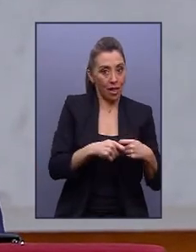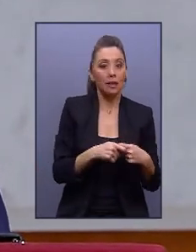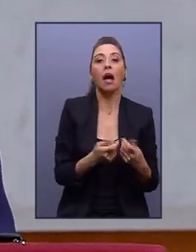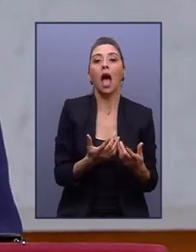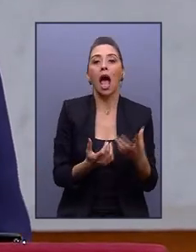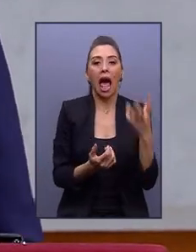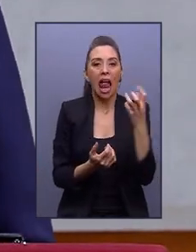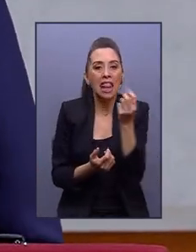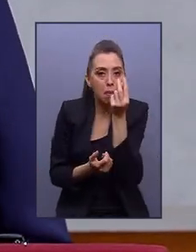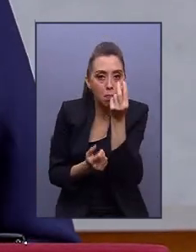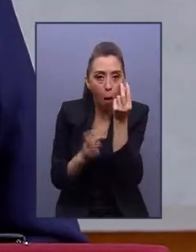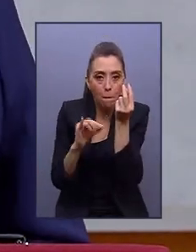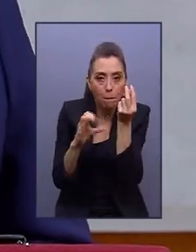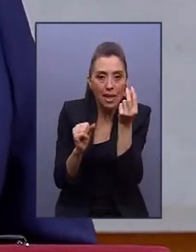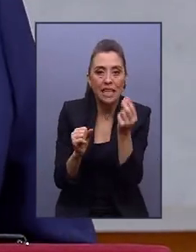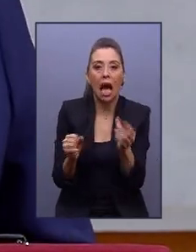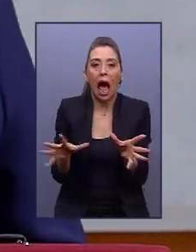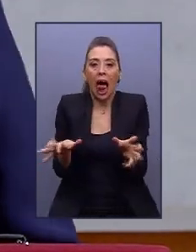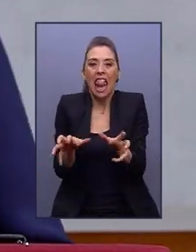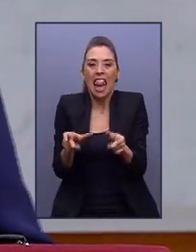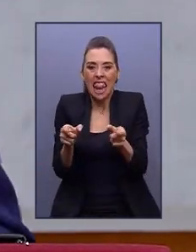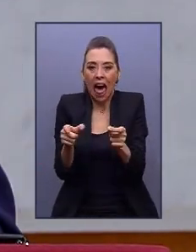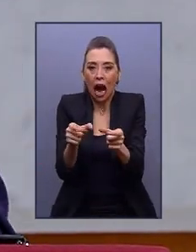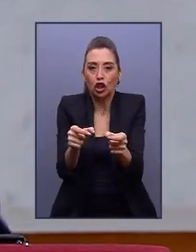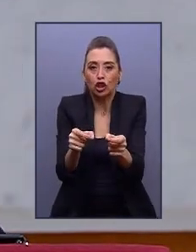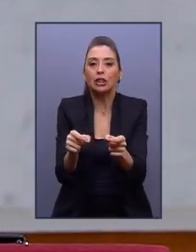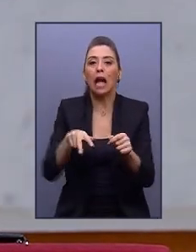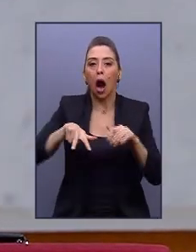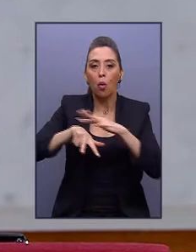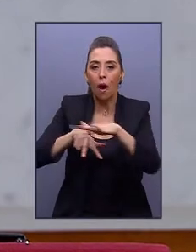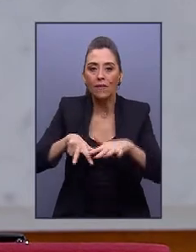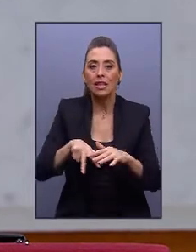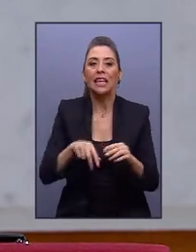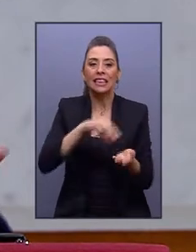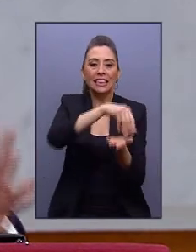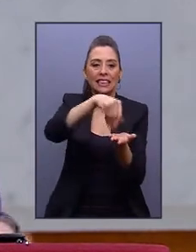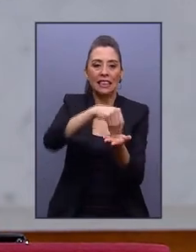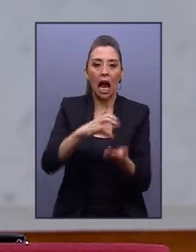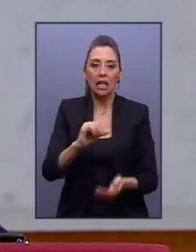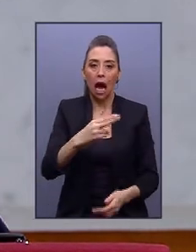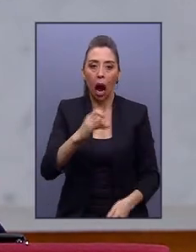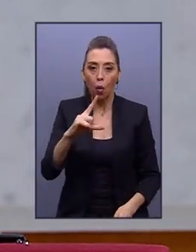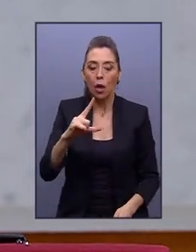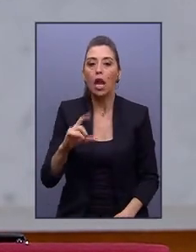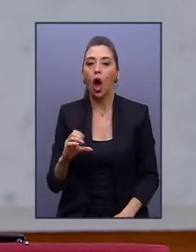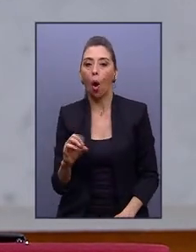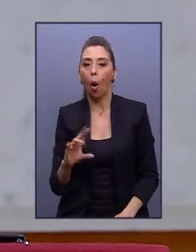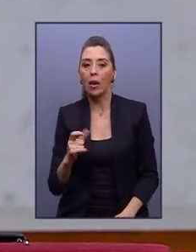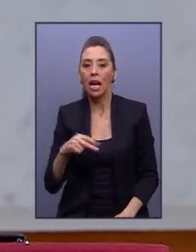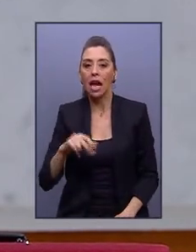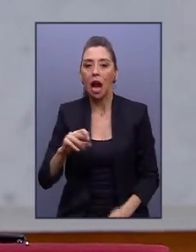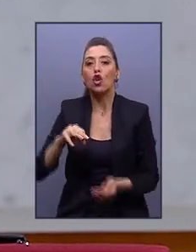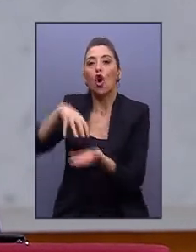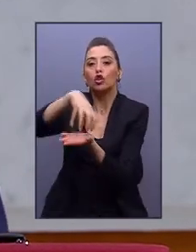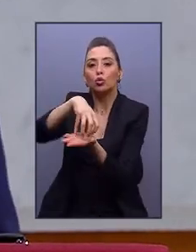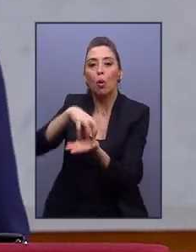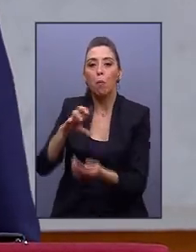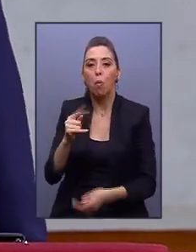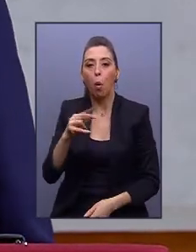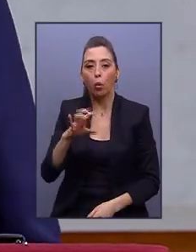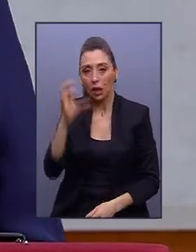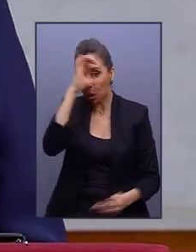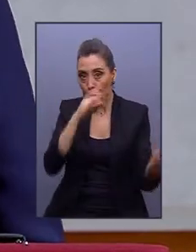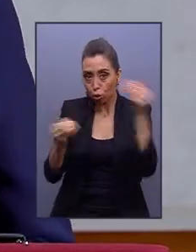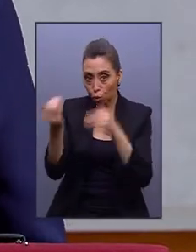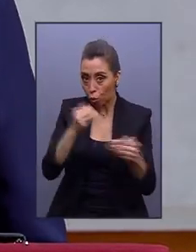como el limón de pica, la langosta de Juan Fernández, la sal de Cahuil o el orégano de Pucho, por nombrar alguno. En turismo